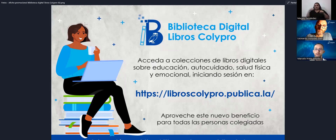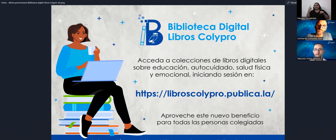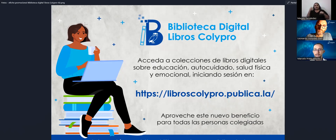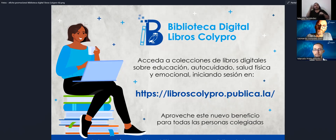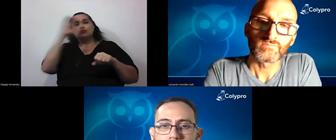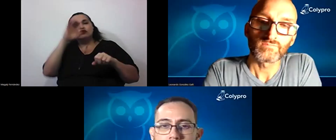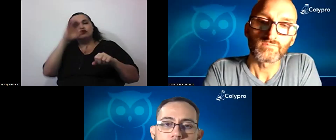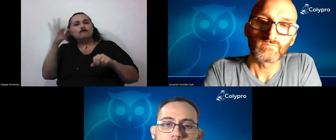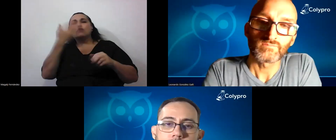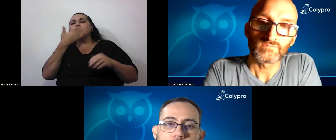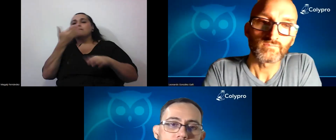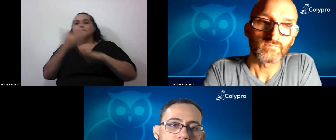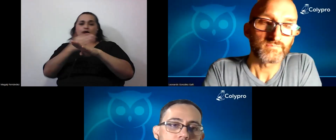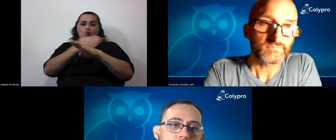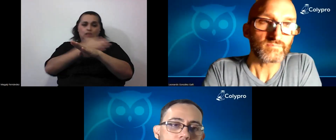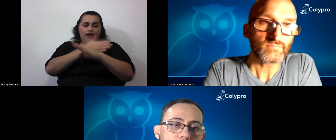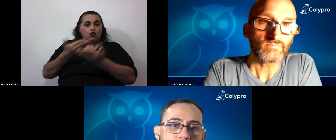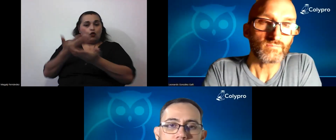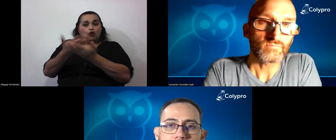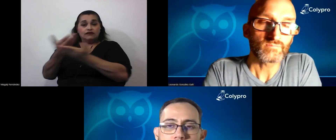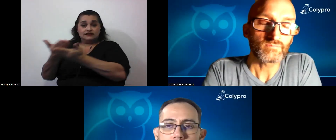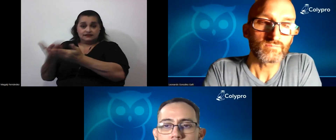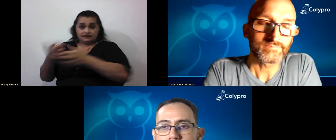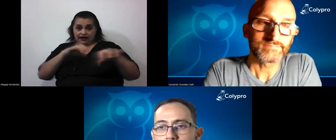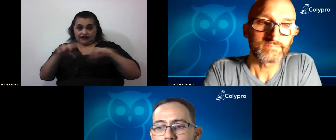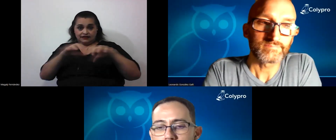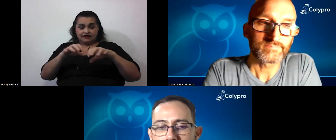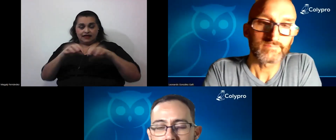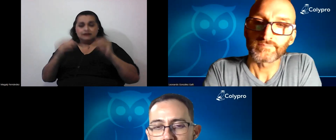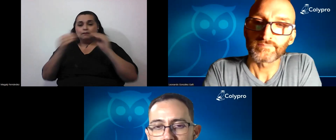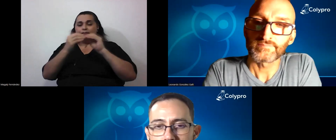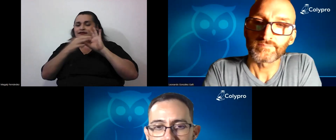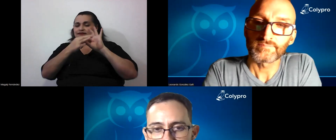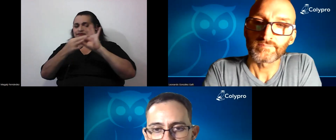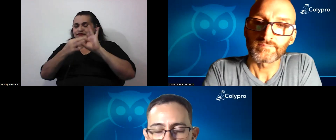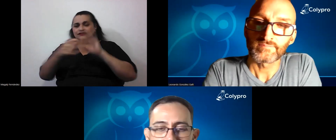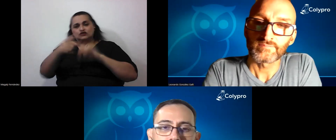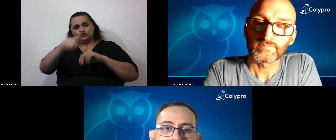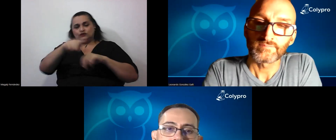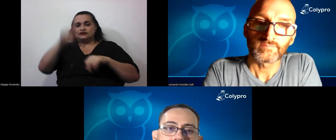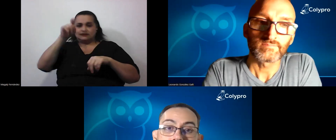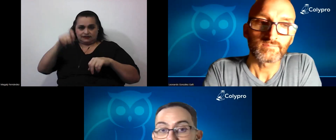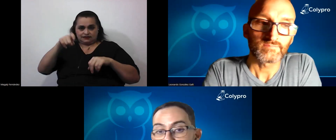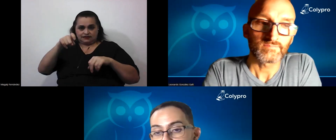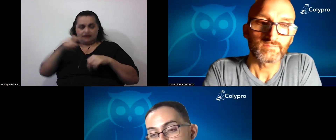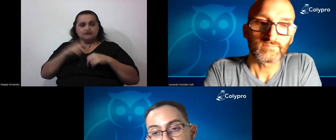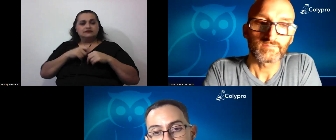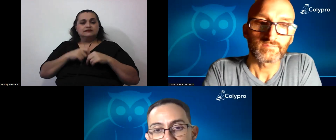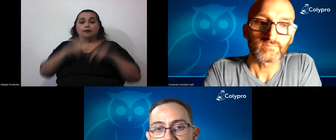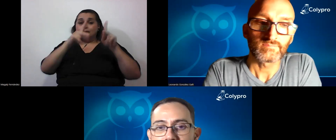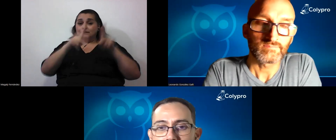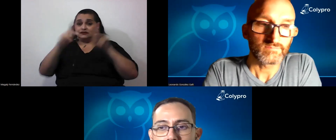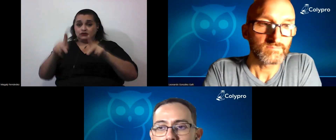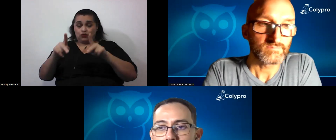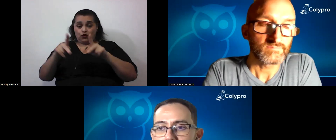de mejorar y ofrecer actividades que sean más de acuerdo a sus necesidades las personas el